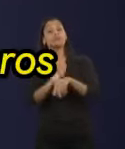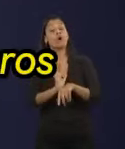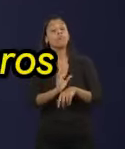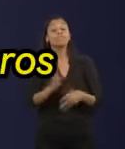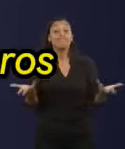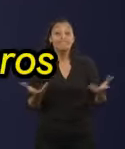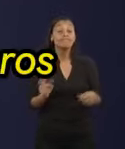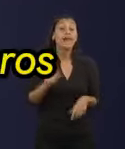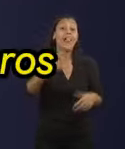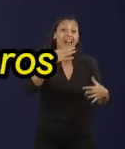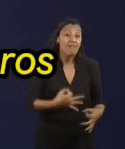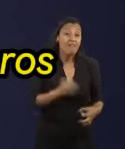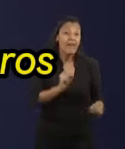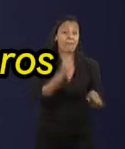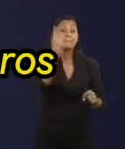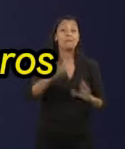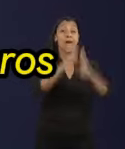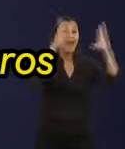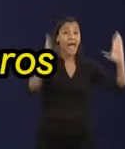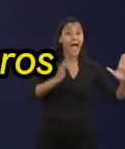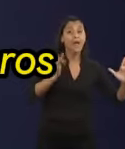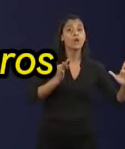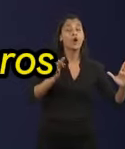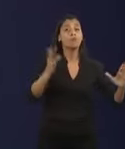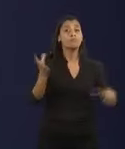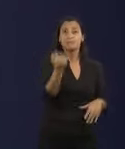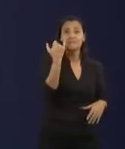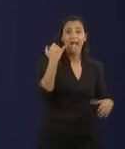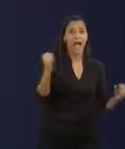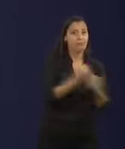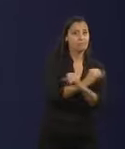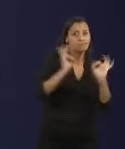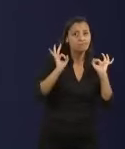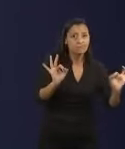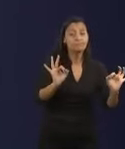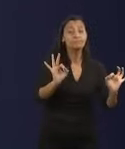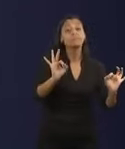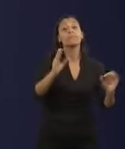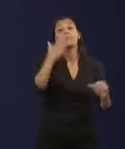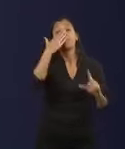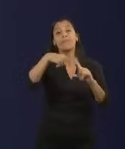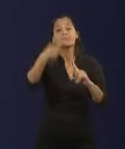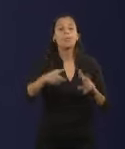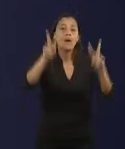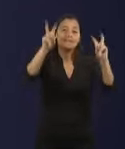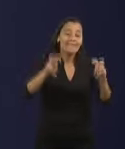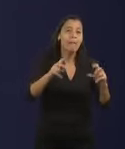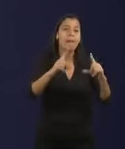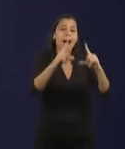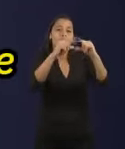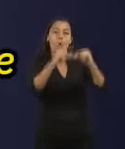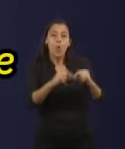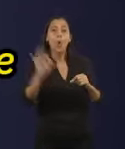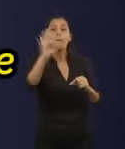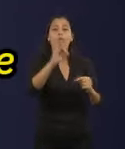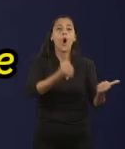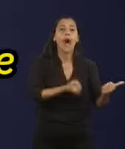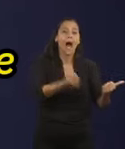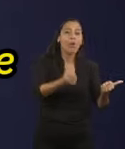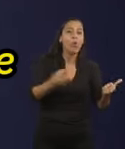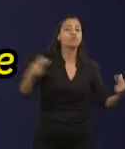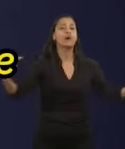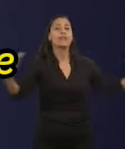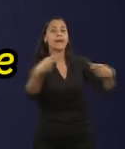año la verdad es que después los números y la eh los recortes eh hicieron